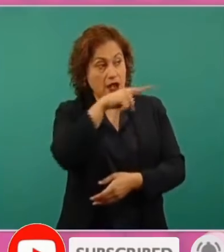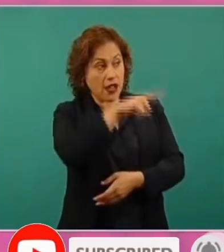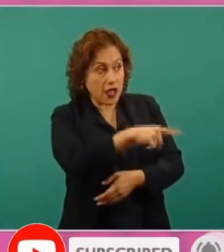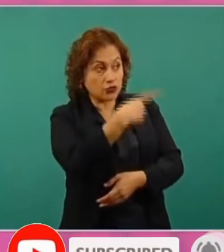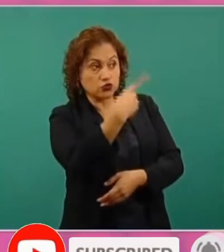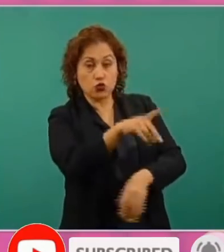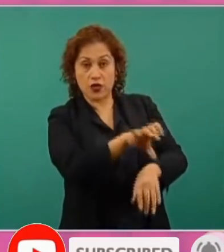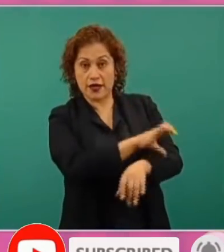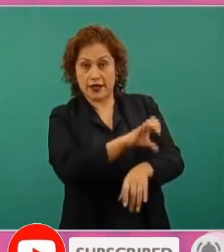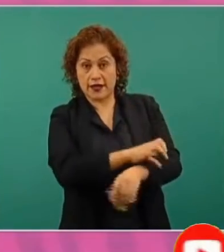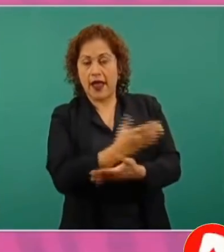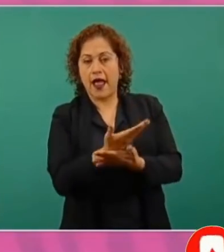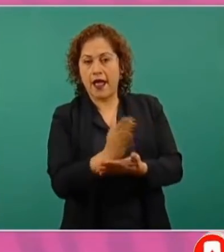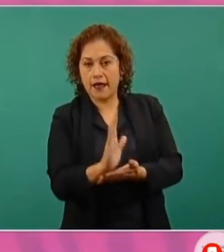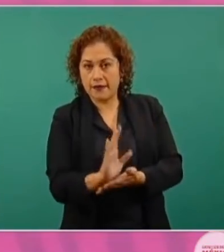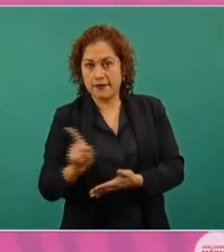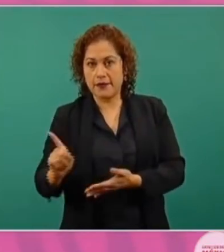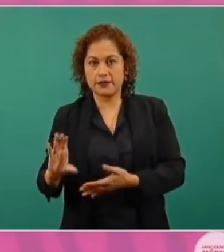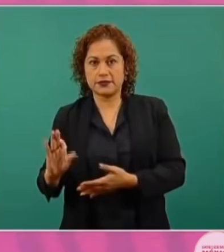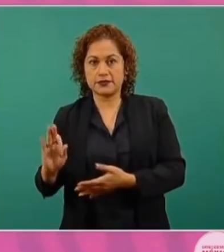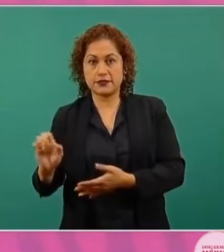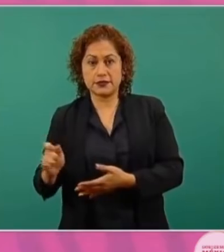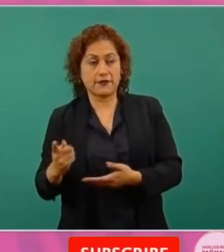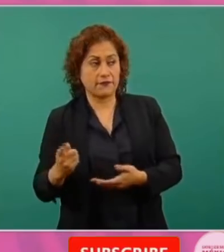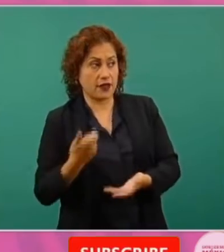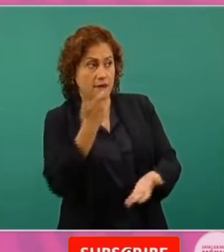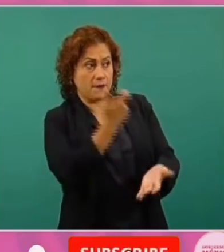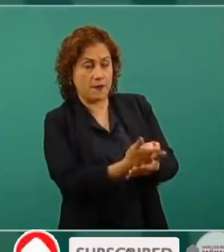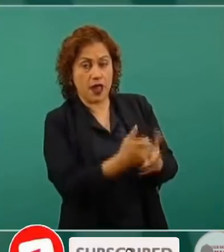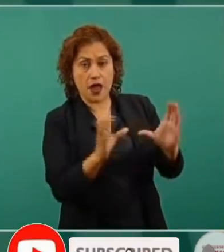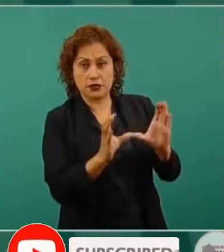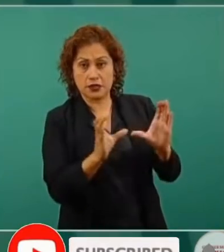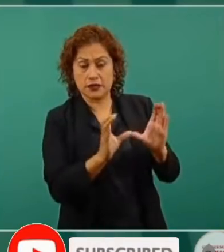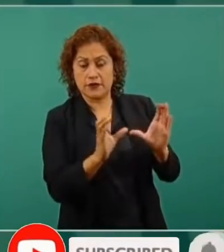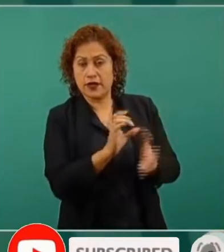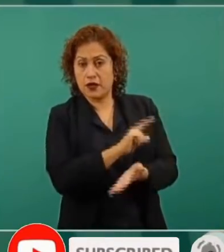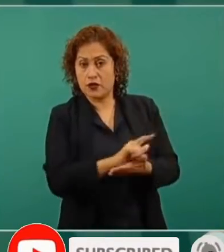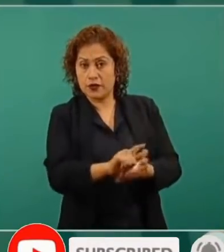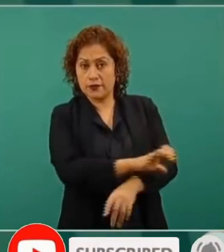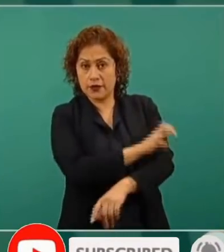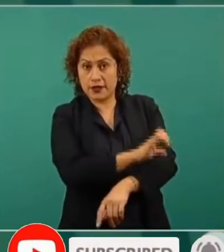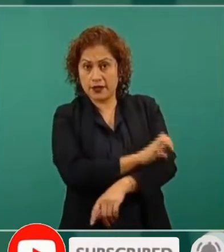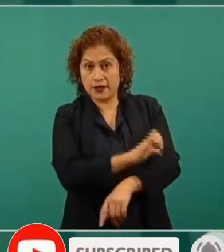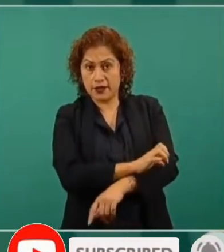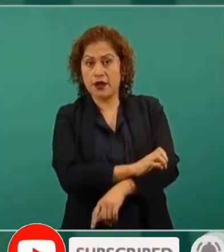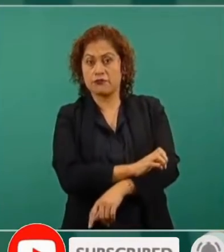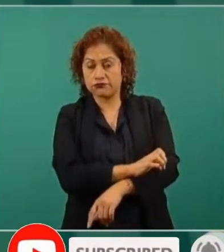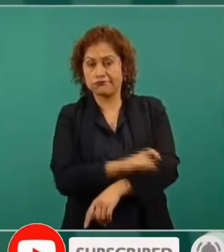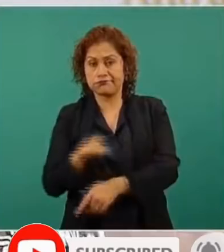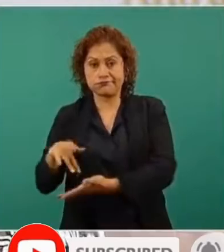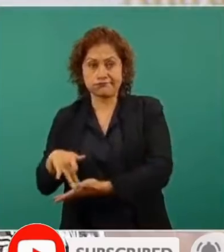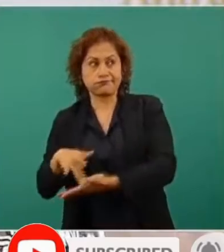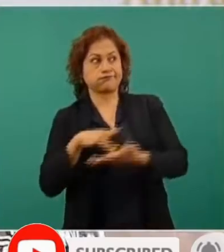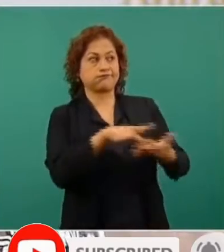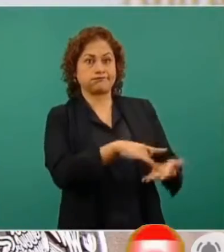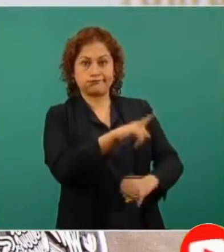que pagar los certificados de energía limpia, subsidiando la CFE a los privados. En otros